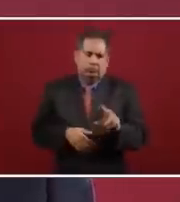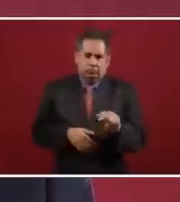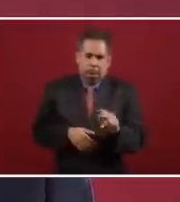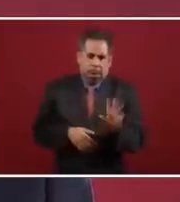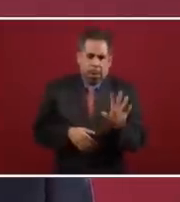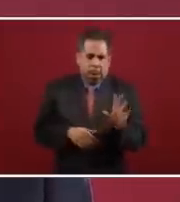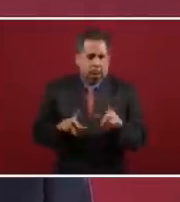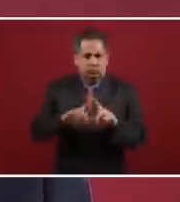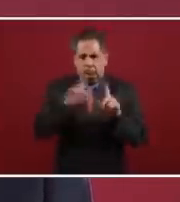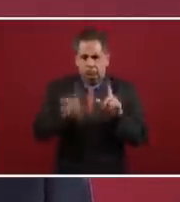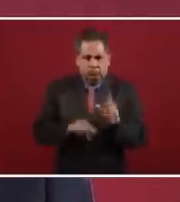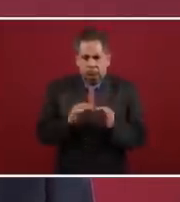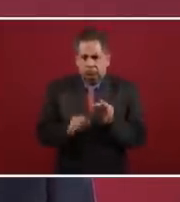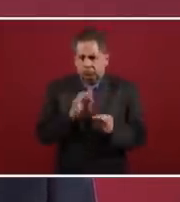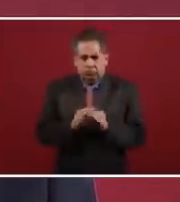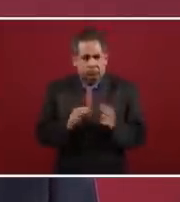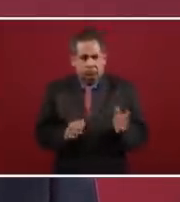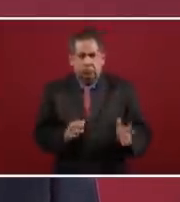nacional